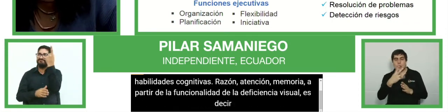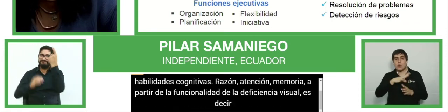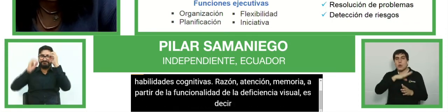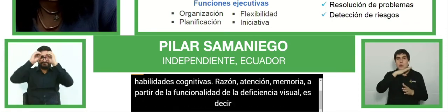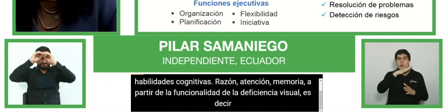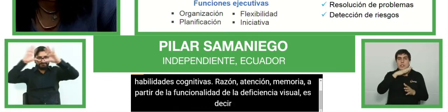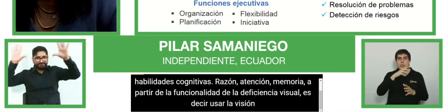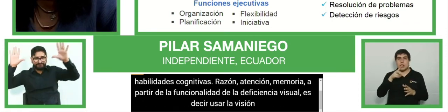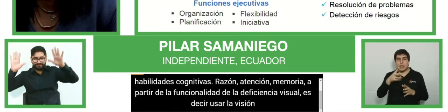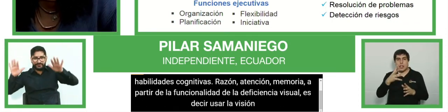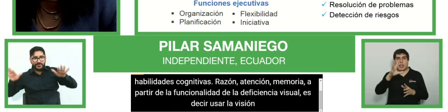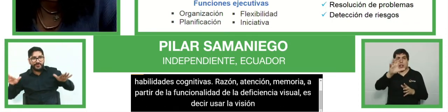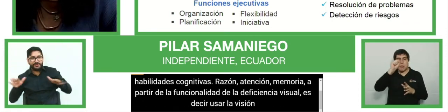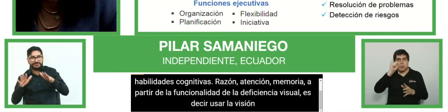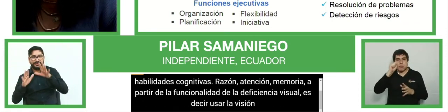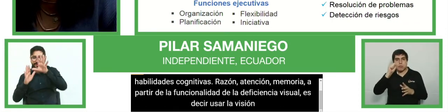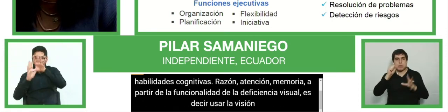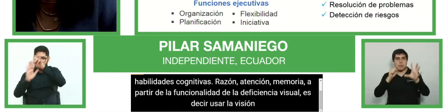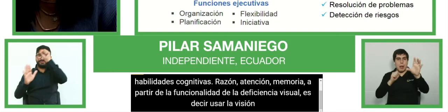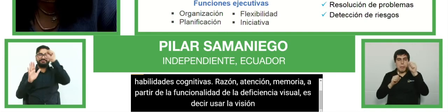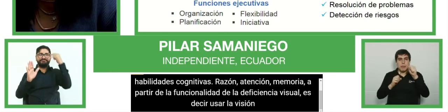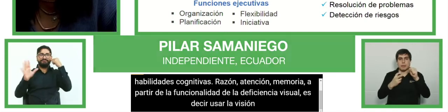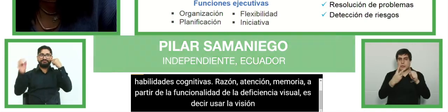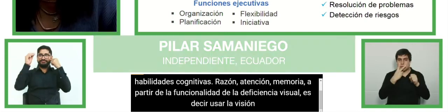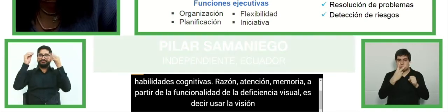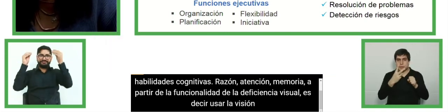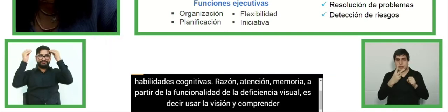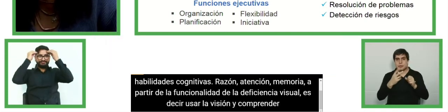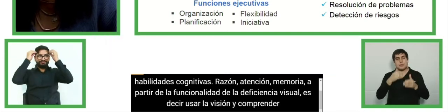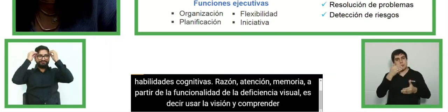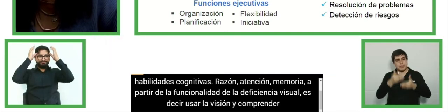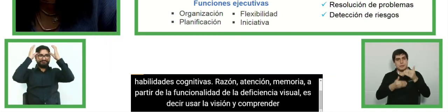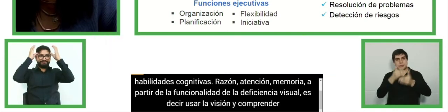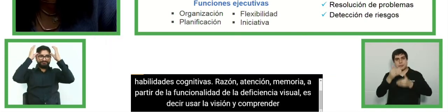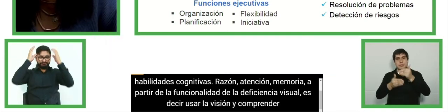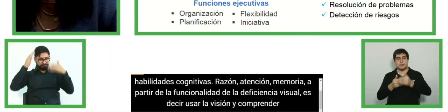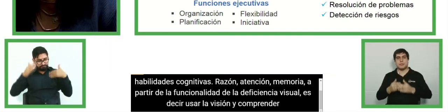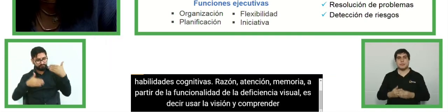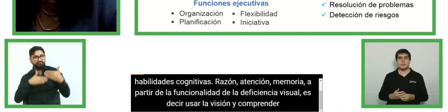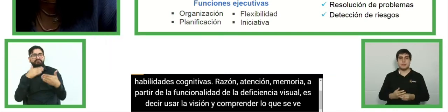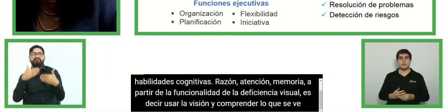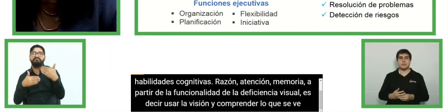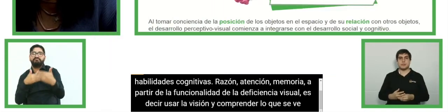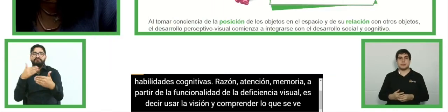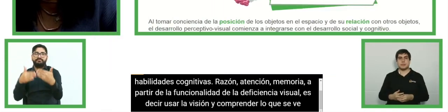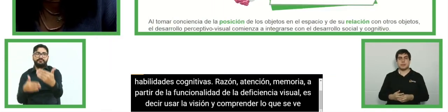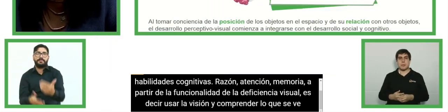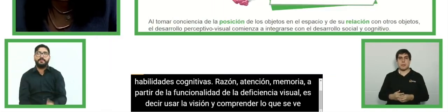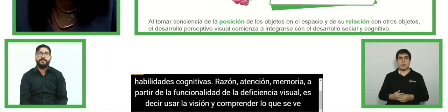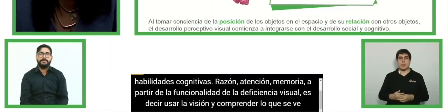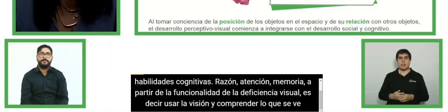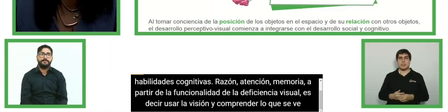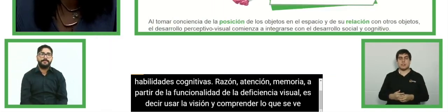ser interpretados por un desarrollo progresivo. Siguiente, por favor.